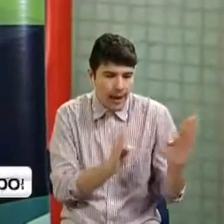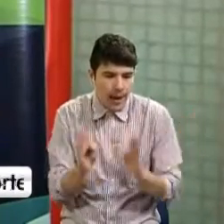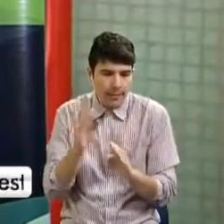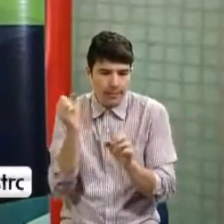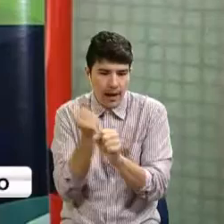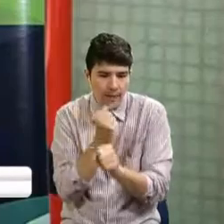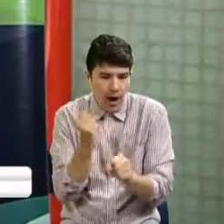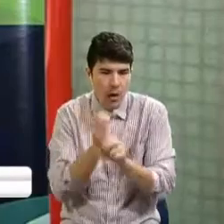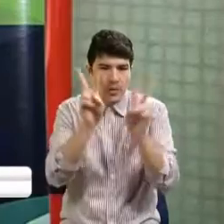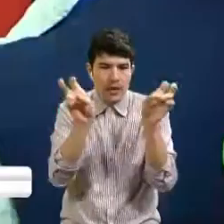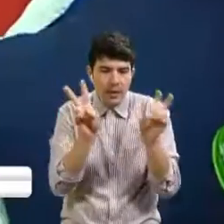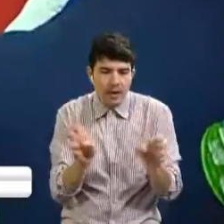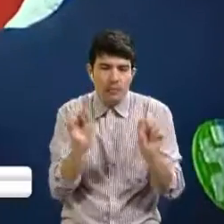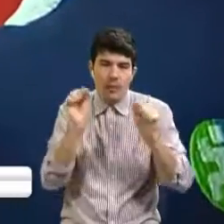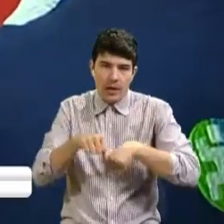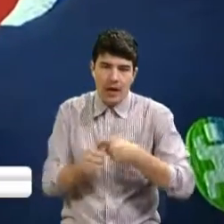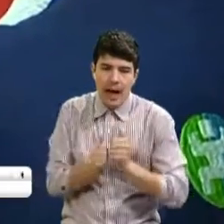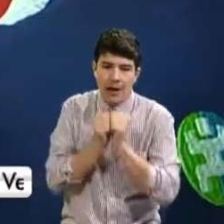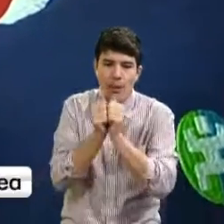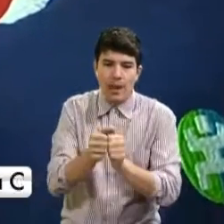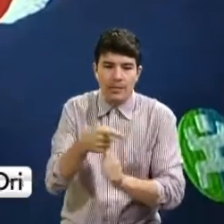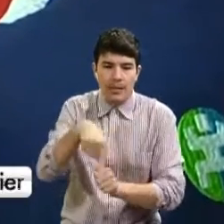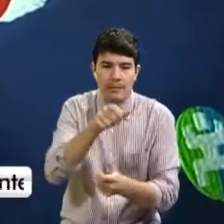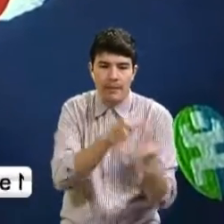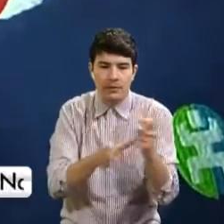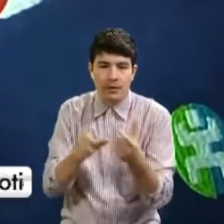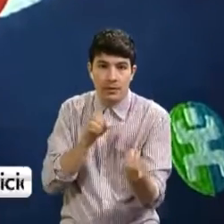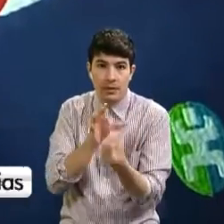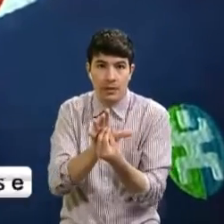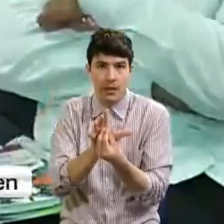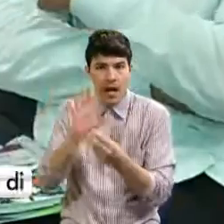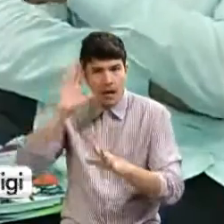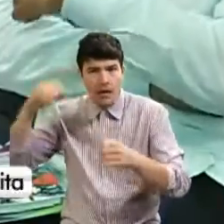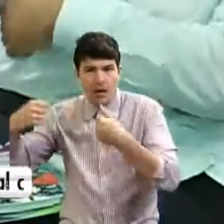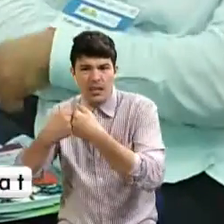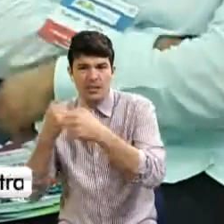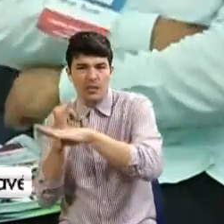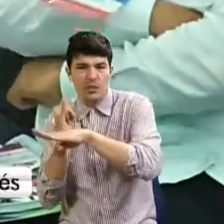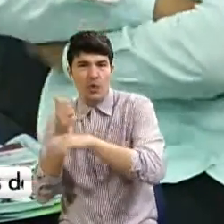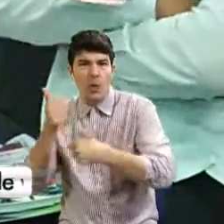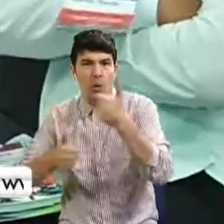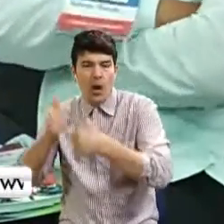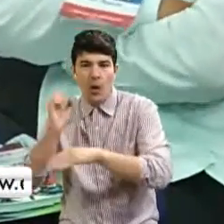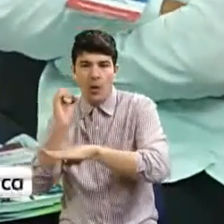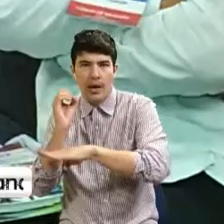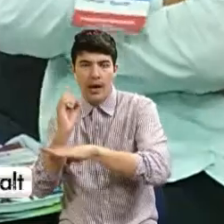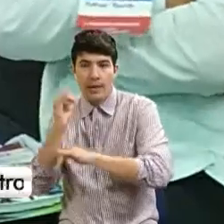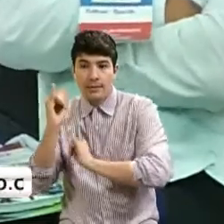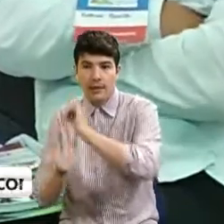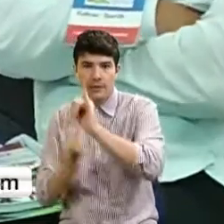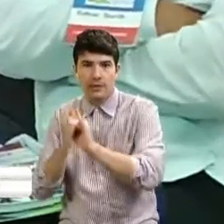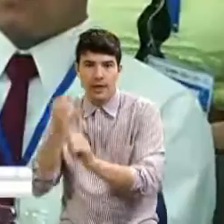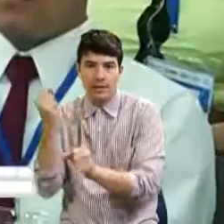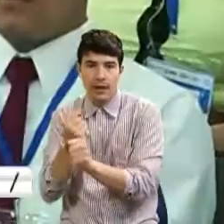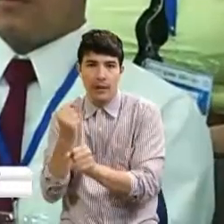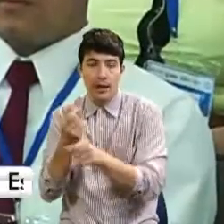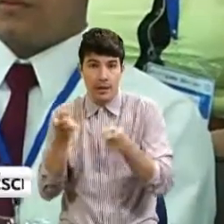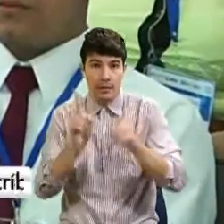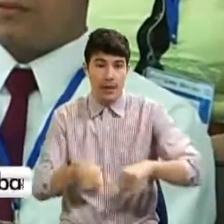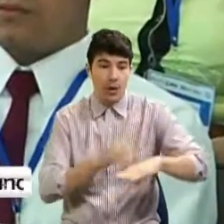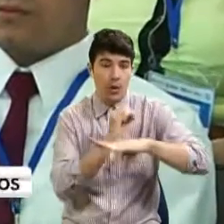para poder acompañar a las víctimas se trabaja conjuntamente con instituciones como la organización internacional del trabajo y la organización